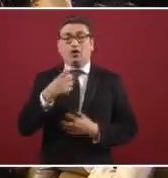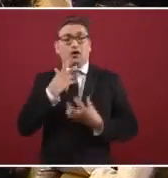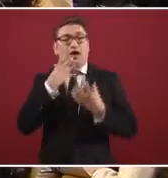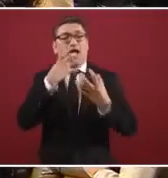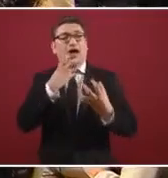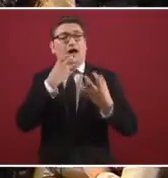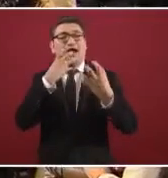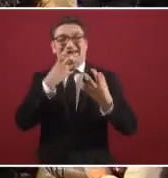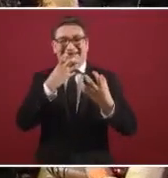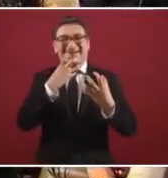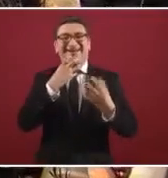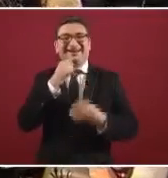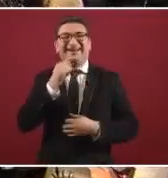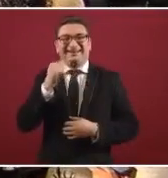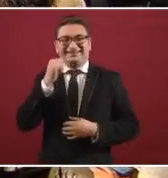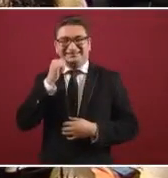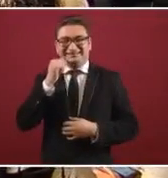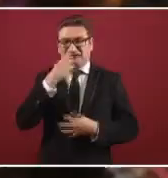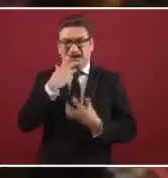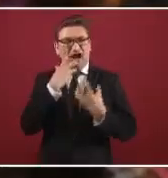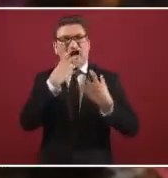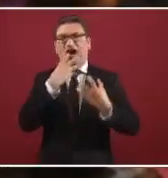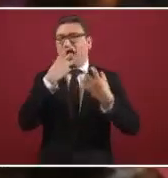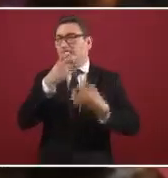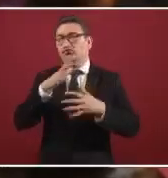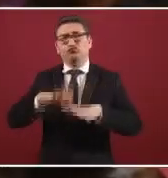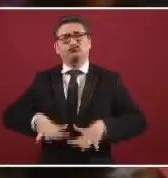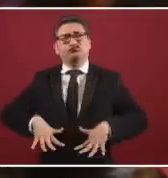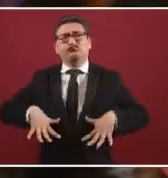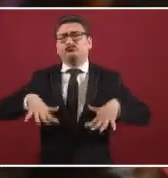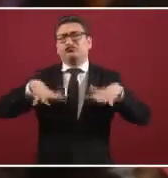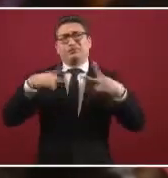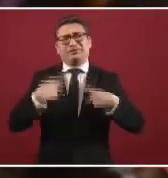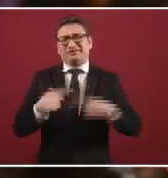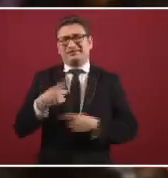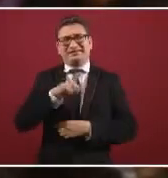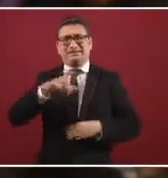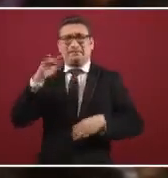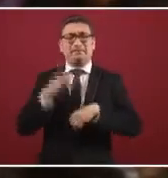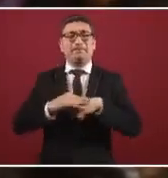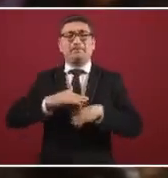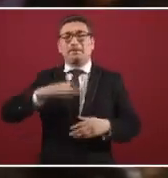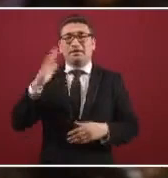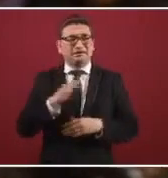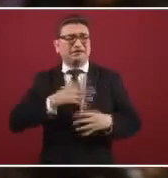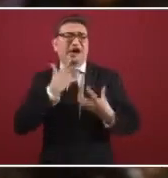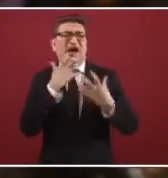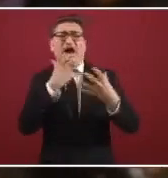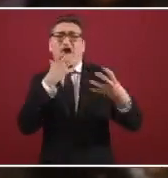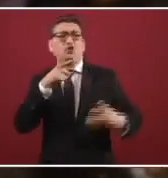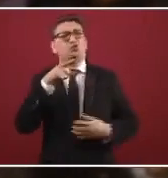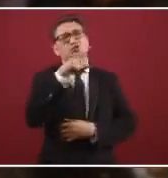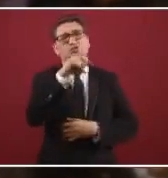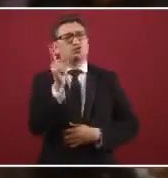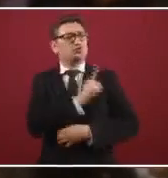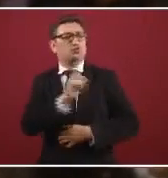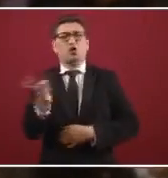solo", de la noche del grito, que más de 100,000 personas hayan abarrotado el